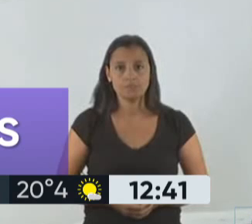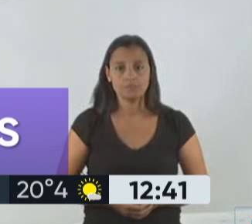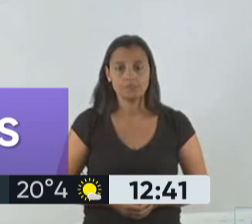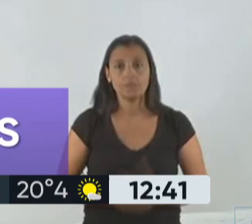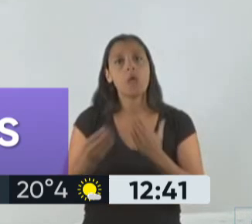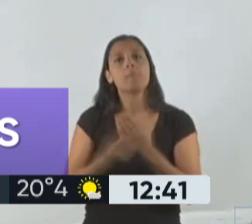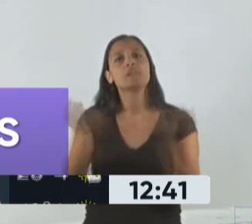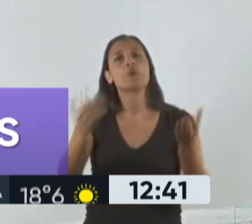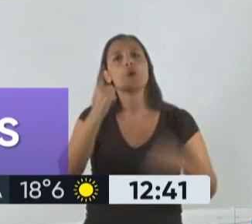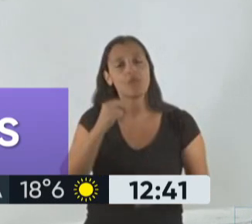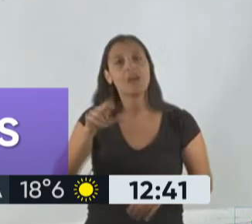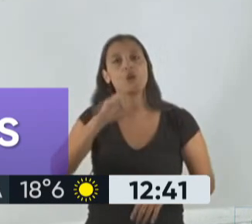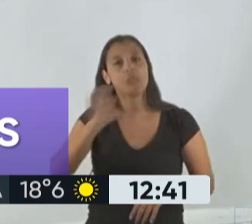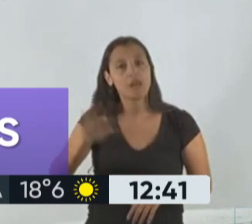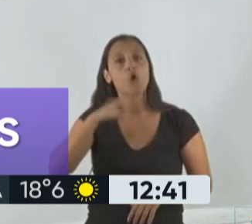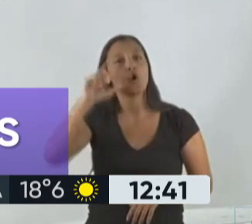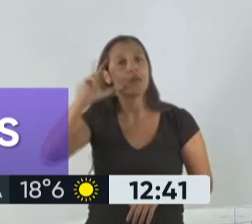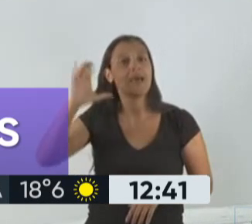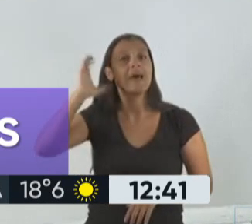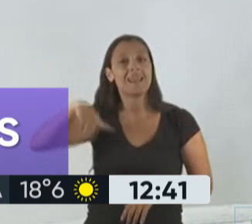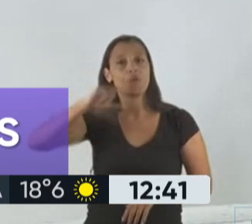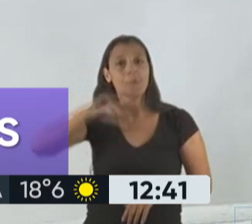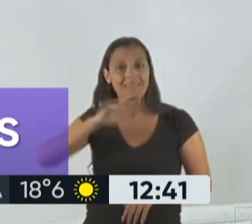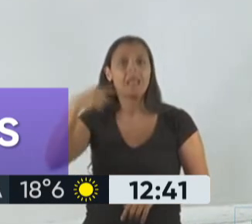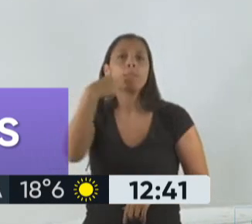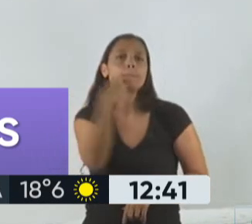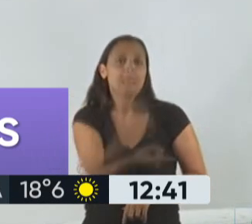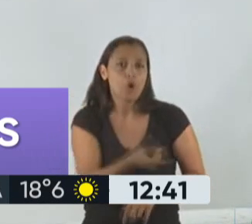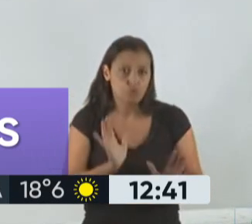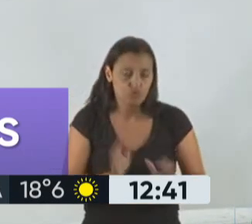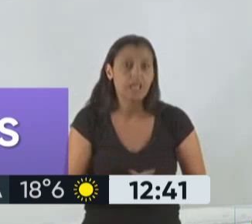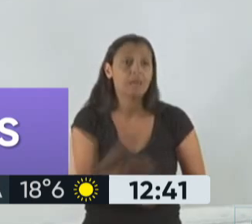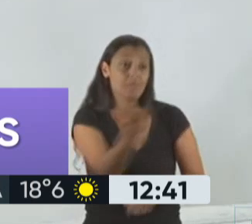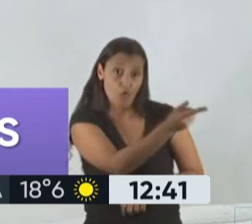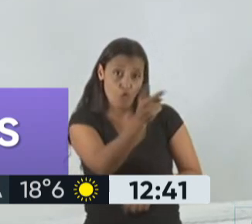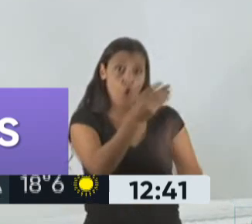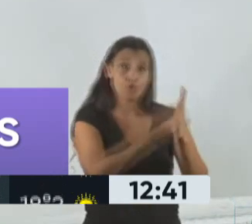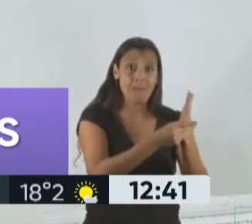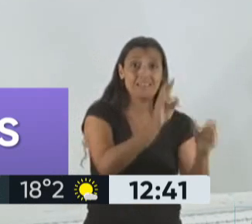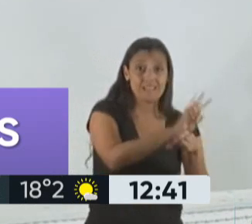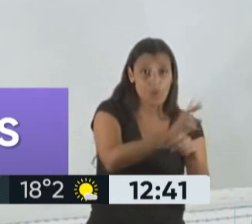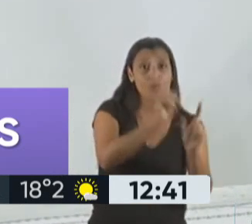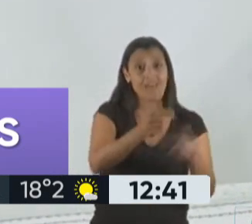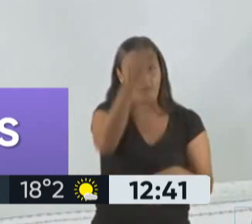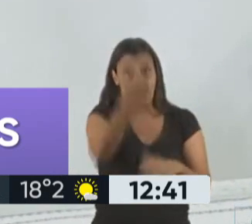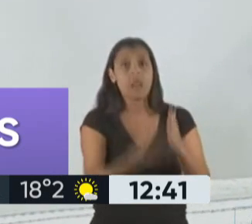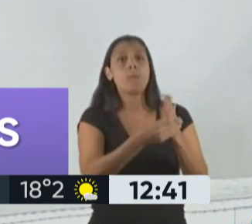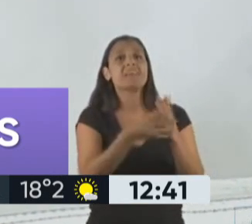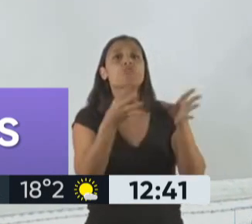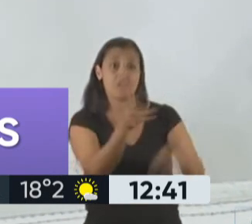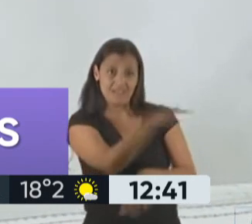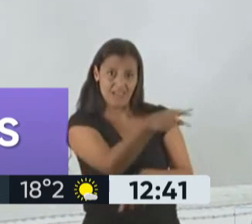Ministros, buenos días. Rodrigo Jorge, de Radio Mitre. Pregunta tanto para la ministra de Seguridad como para el ministro de